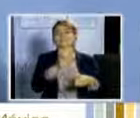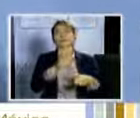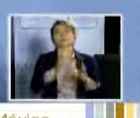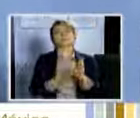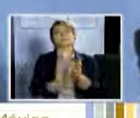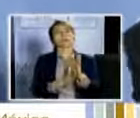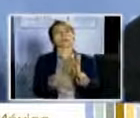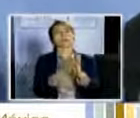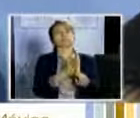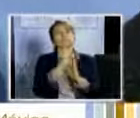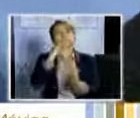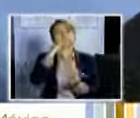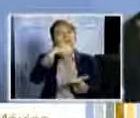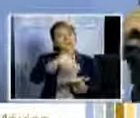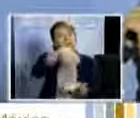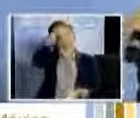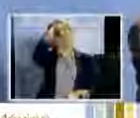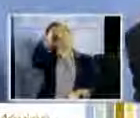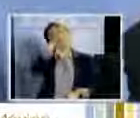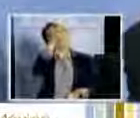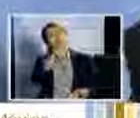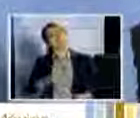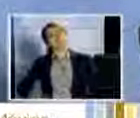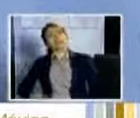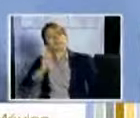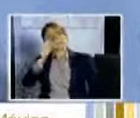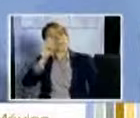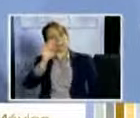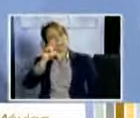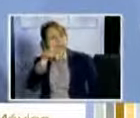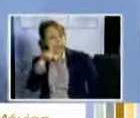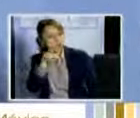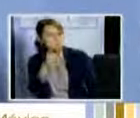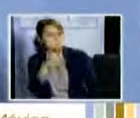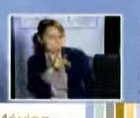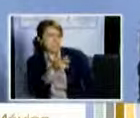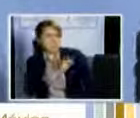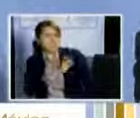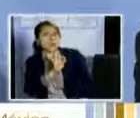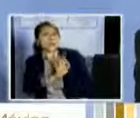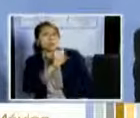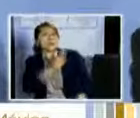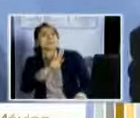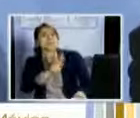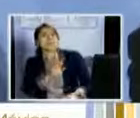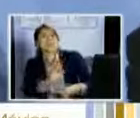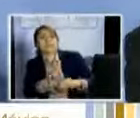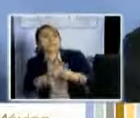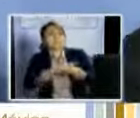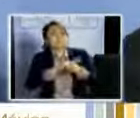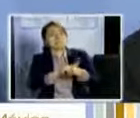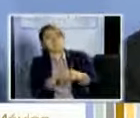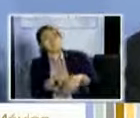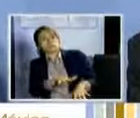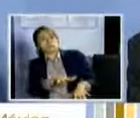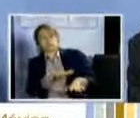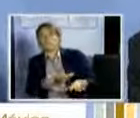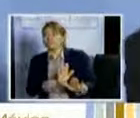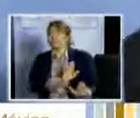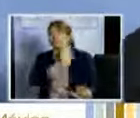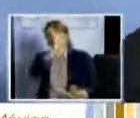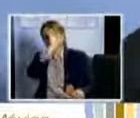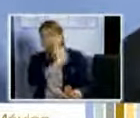afortunadamente, pero sí puede llegar a ser una torre de marfil. Y entonces, para evitarlo, hemos iniciado un nuevo esfuerzo de acercamiento a estos